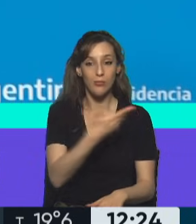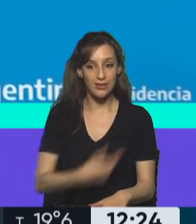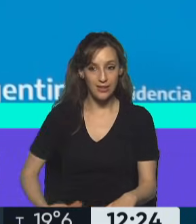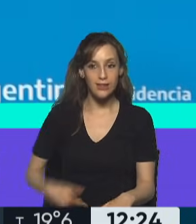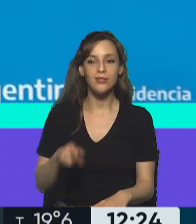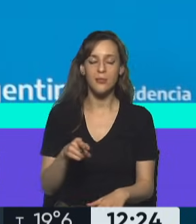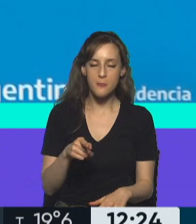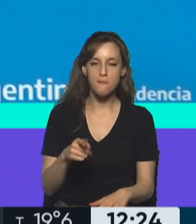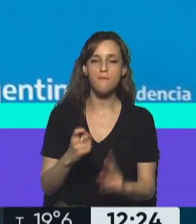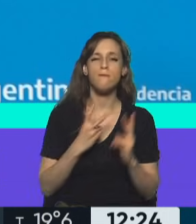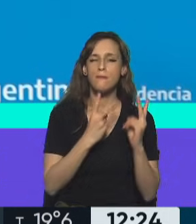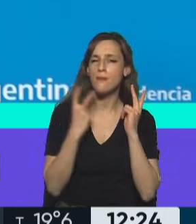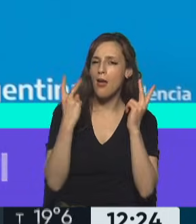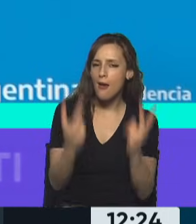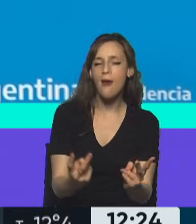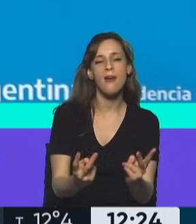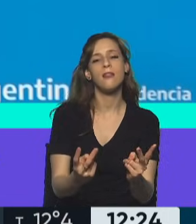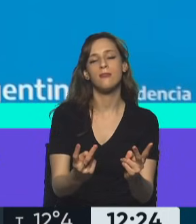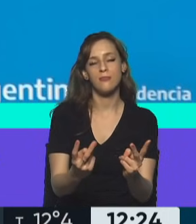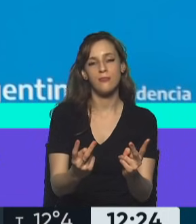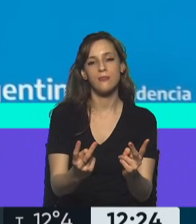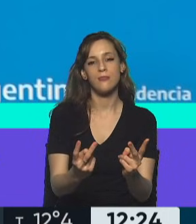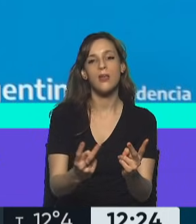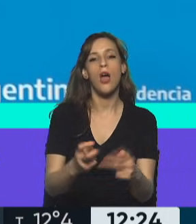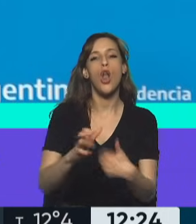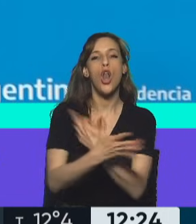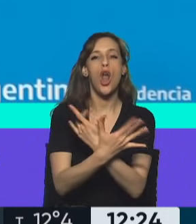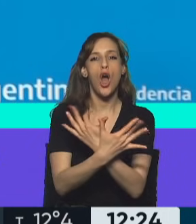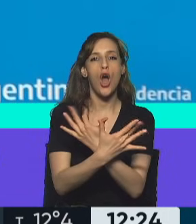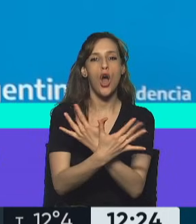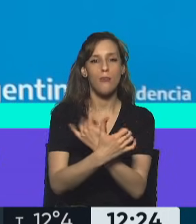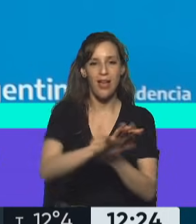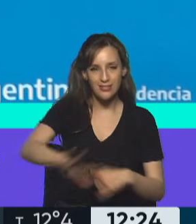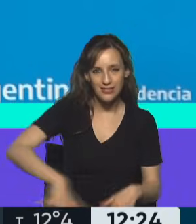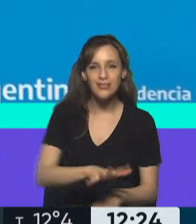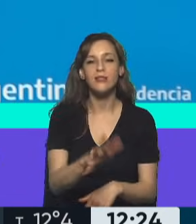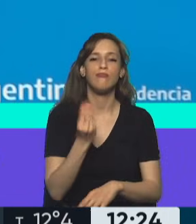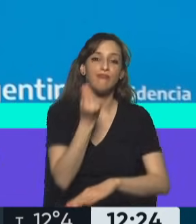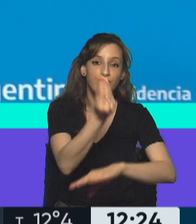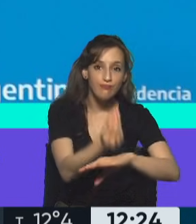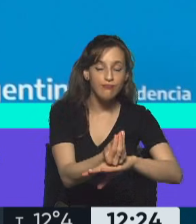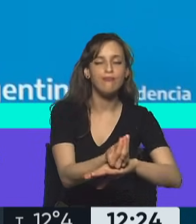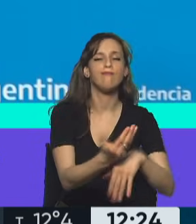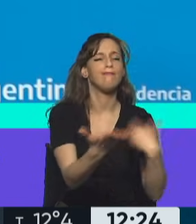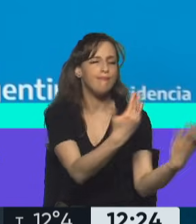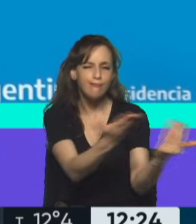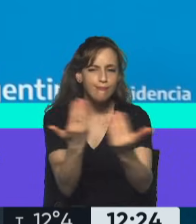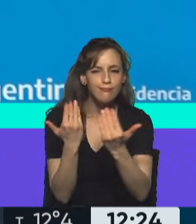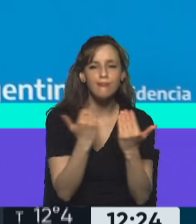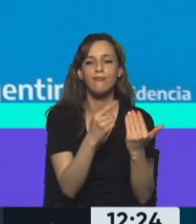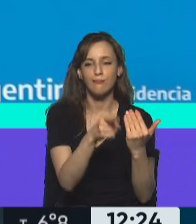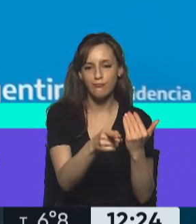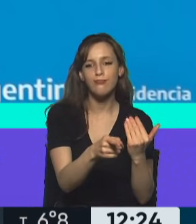otra recorrida, conversando con los ciudadanos, en este caso en la más de Zamora, en el Gran Buenos Aires. Hemos escuchado, hemos tomado una cantidad de medidas que nos